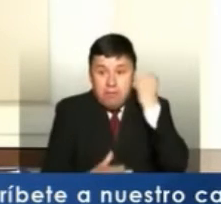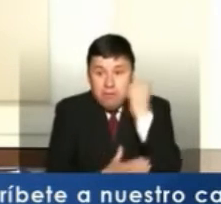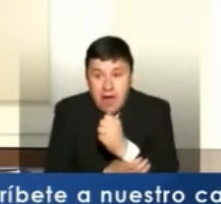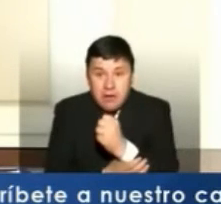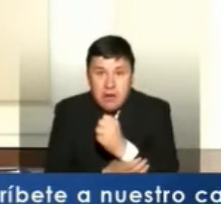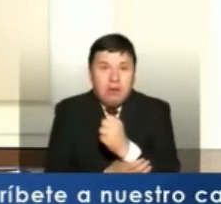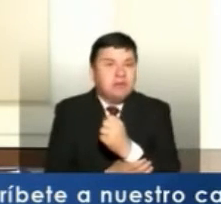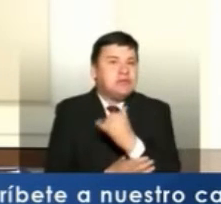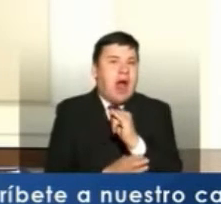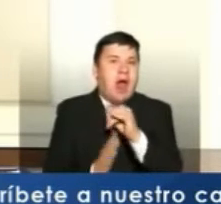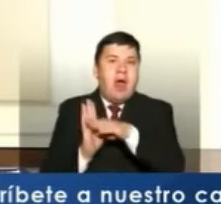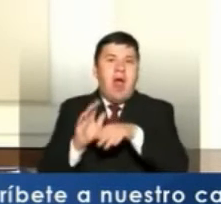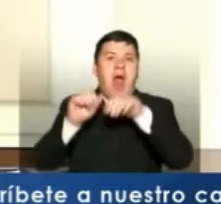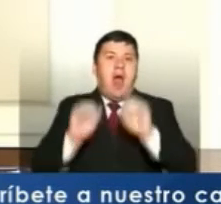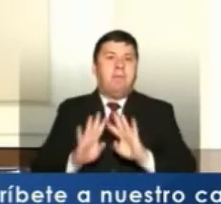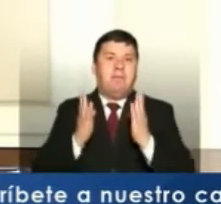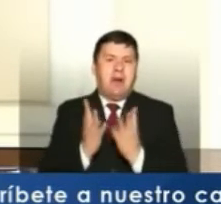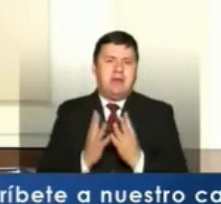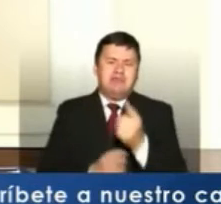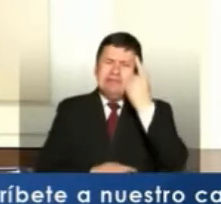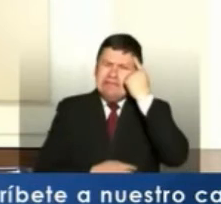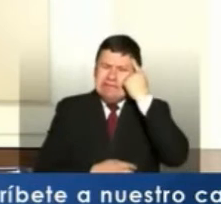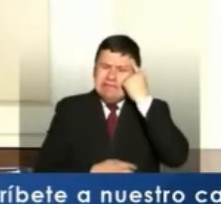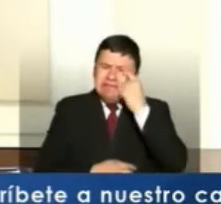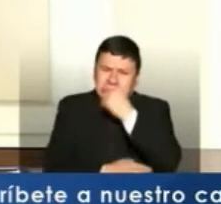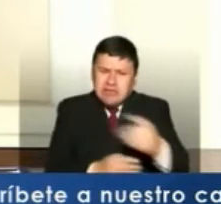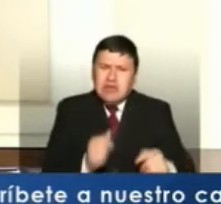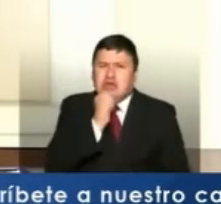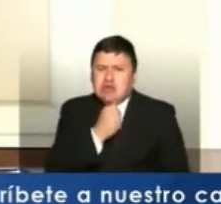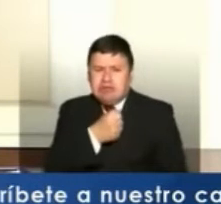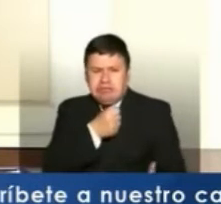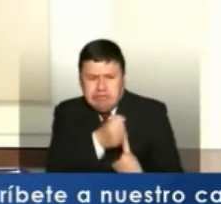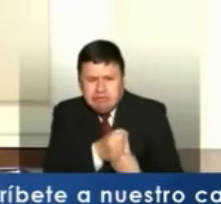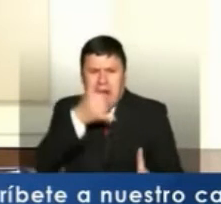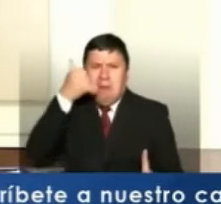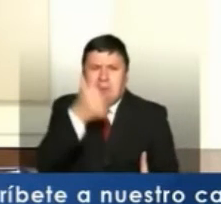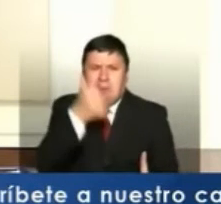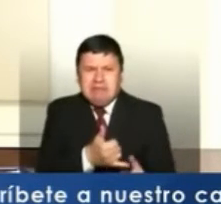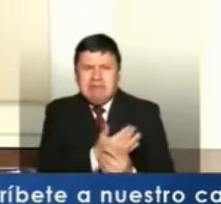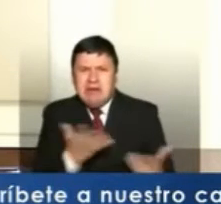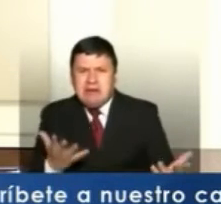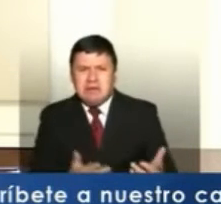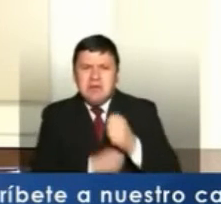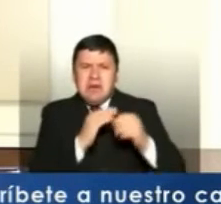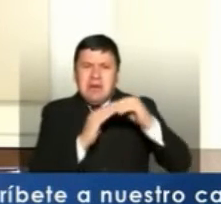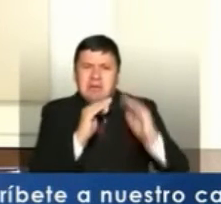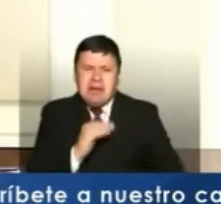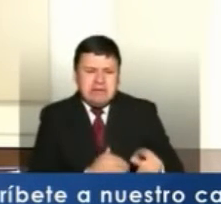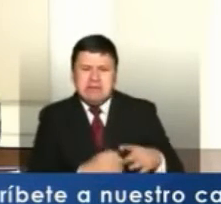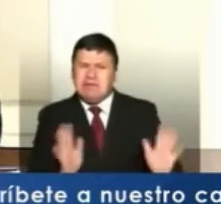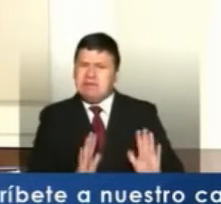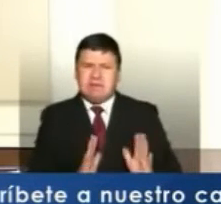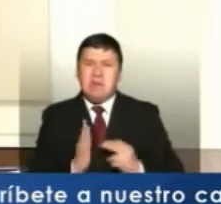Hoy pensamos en tantos niños violentados. Hoy pensamos en tantos menores que han